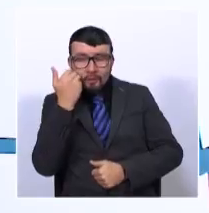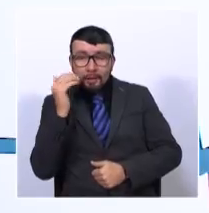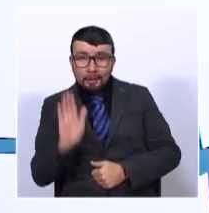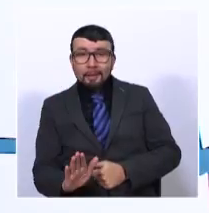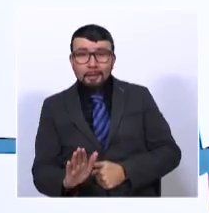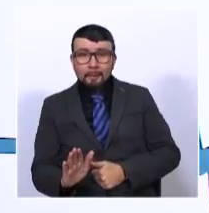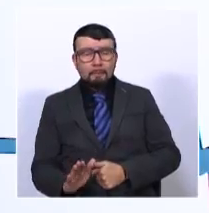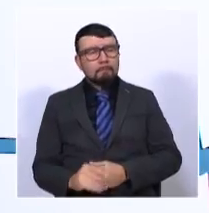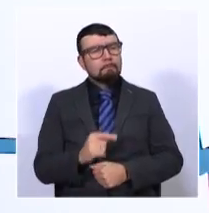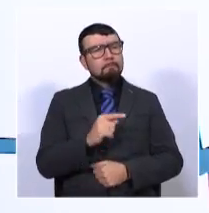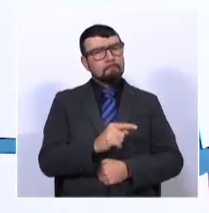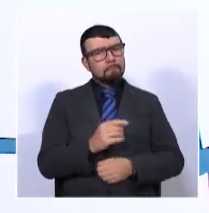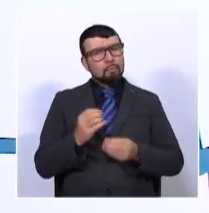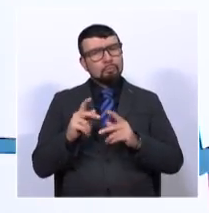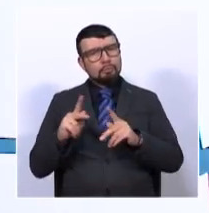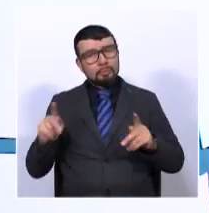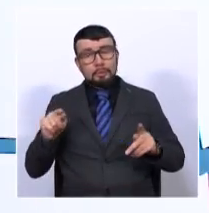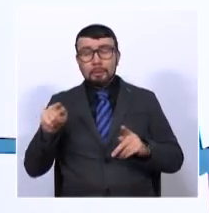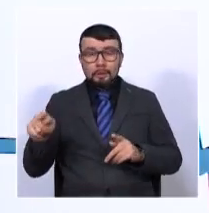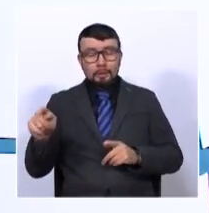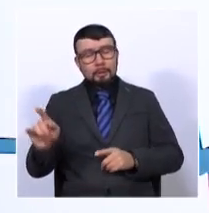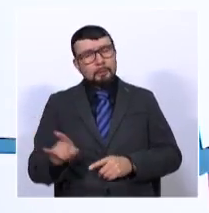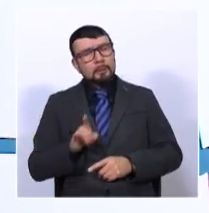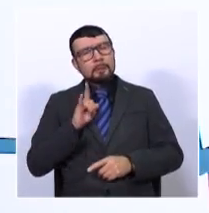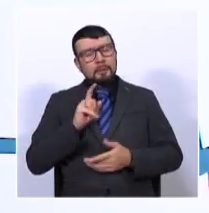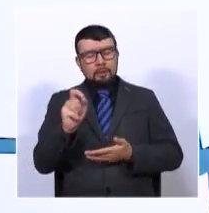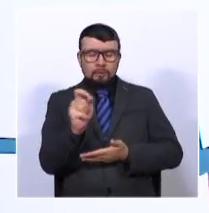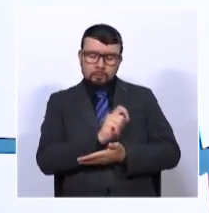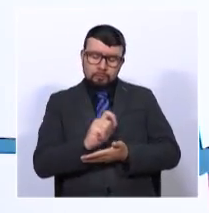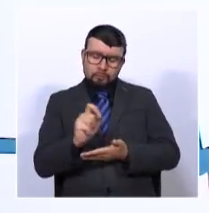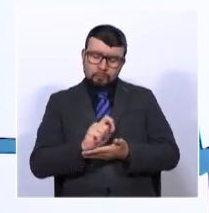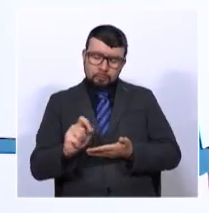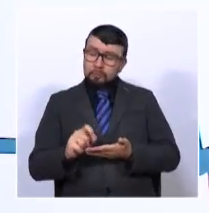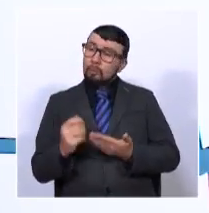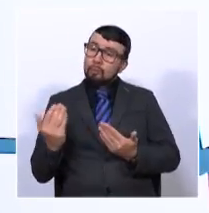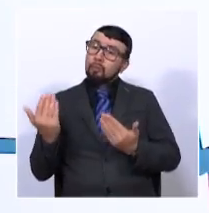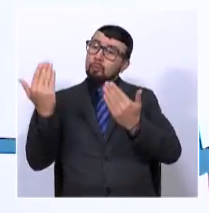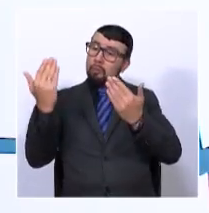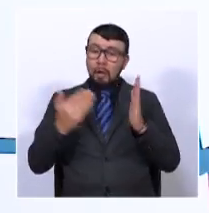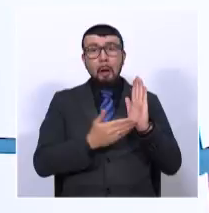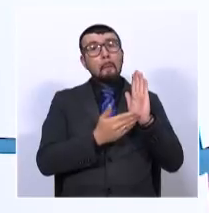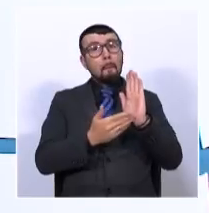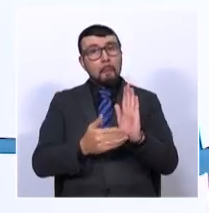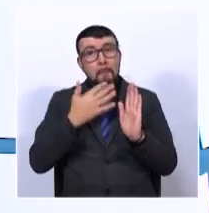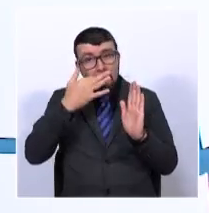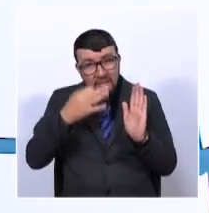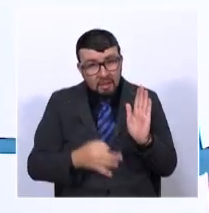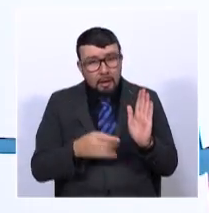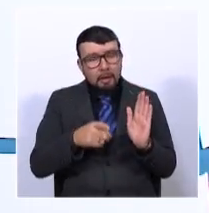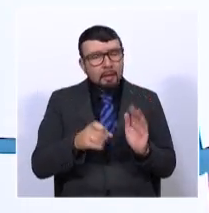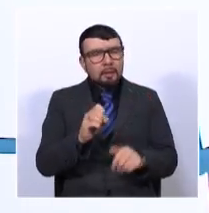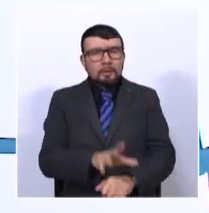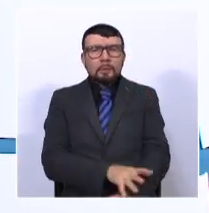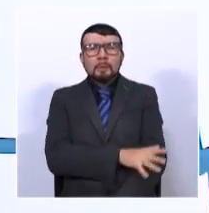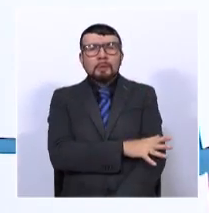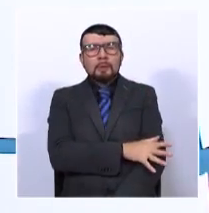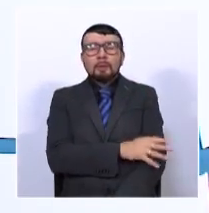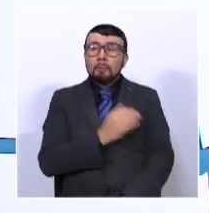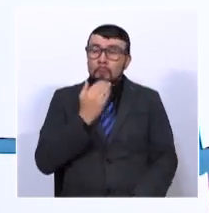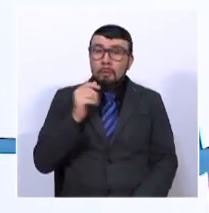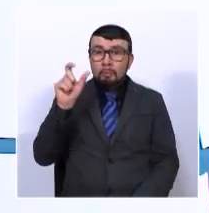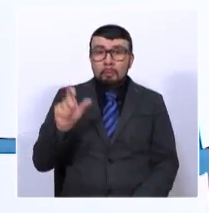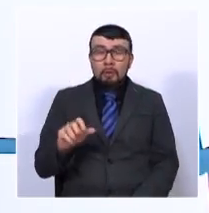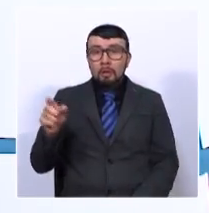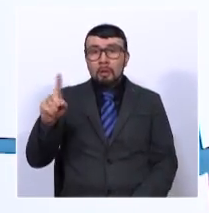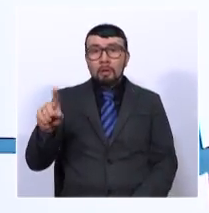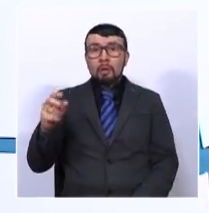muchos escritores famosos que nos han demostrado cómo esos estados emocionales, Deepak Chopra